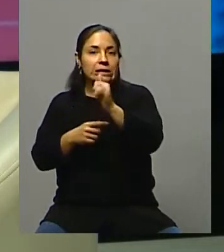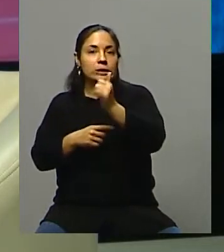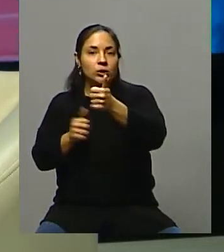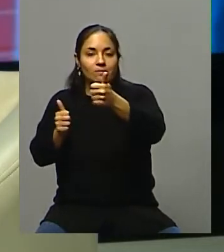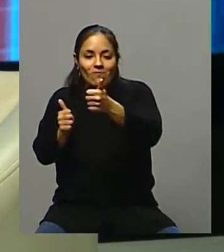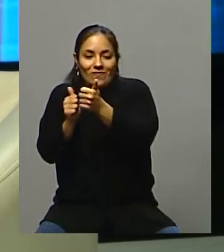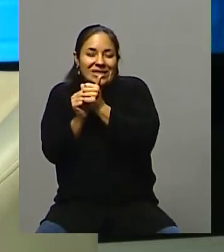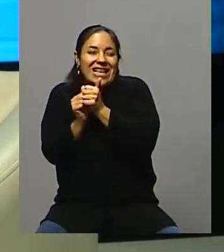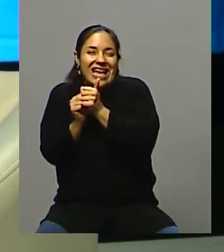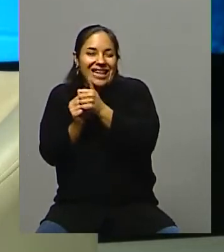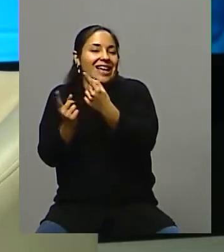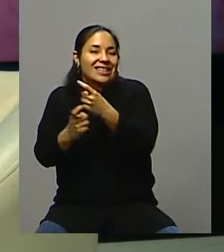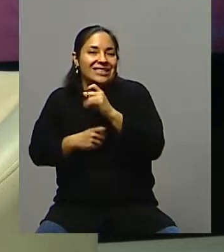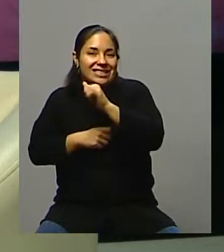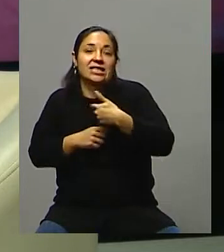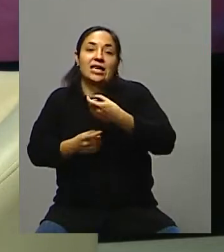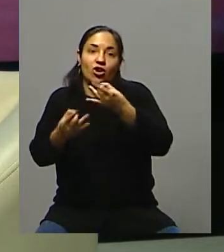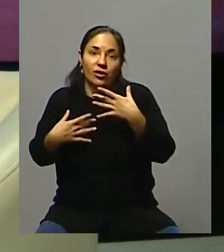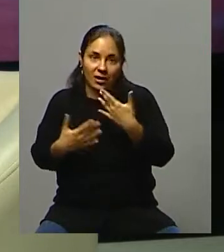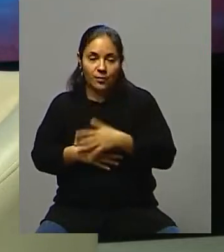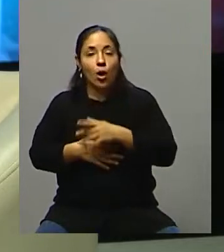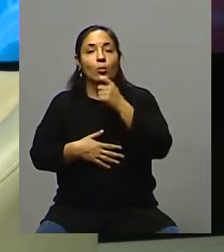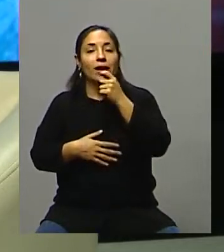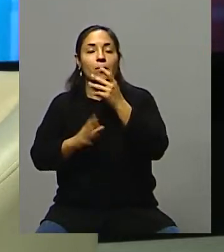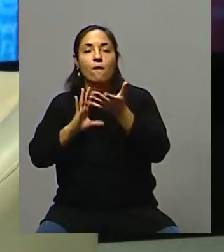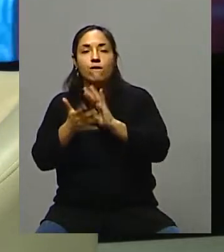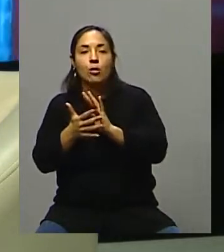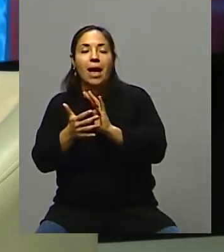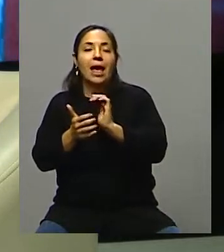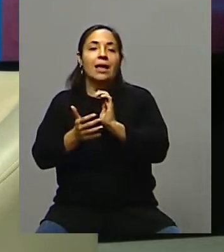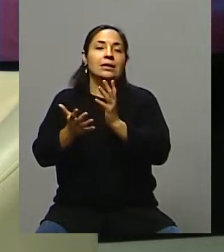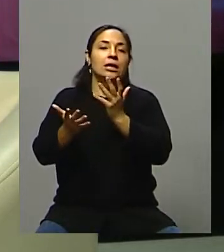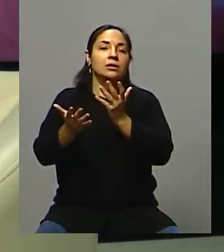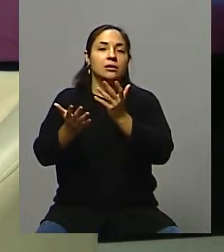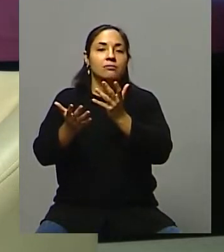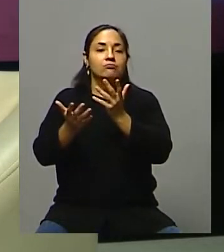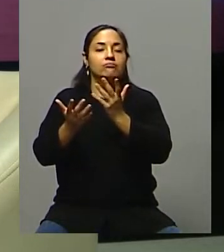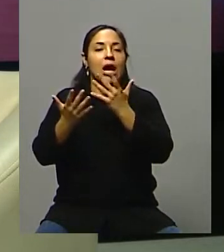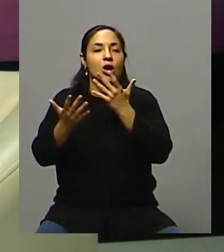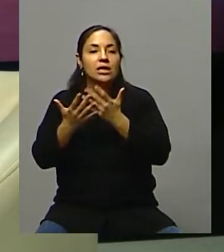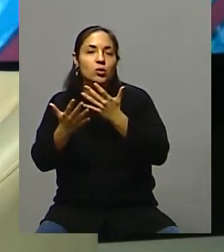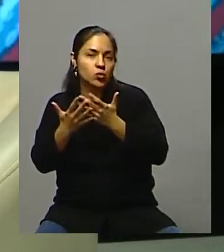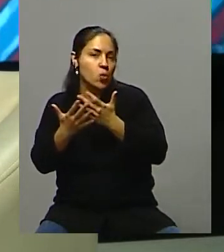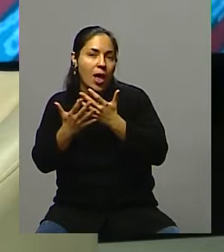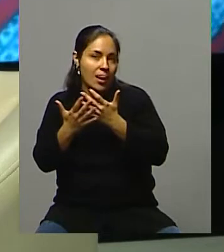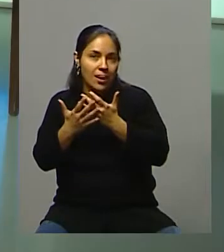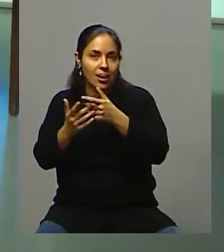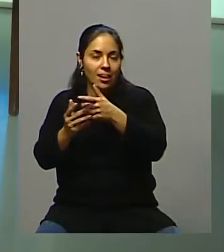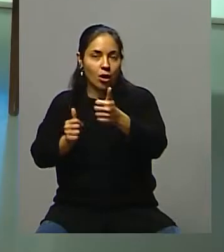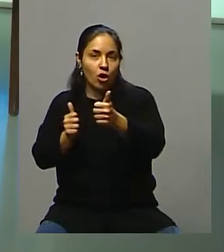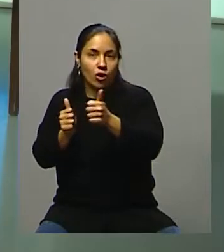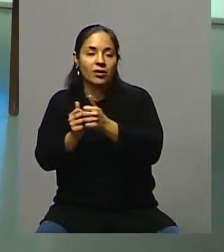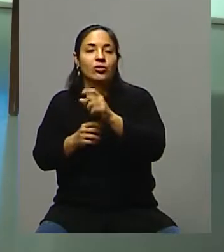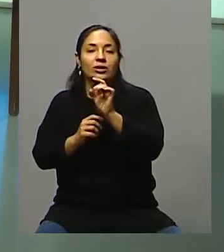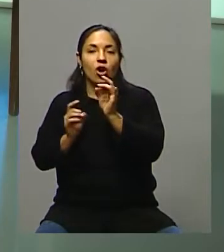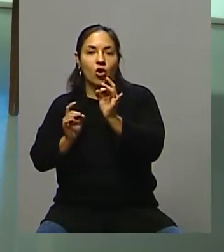hablaba del contacto sexual o la forma sexual de contagio pasa más por la intimidad, no porque sea una enfermedad